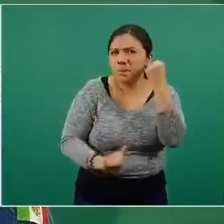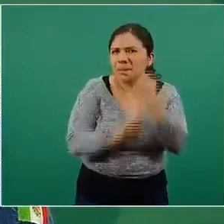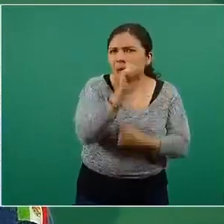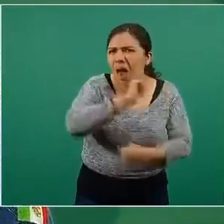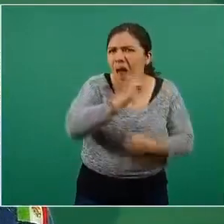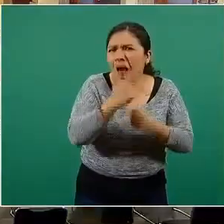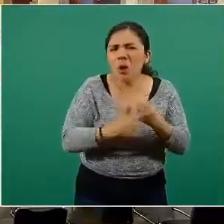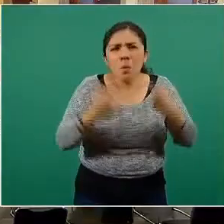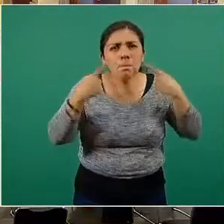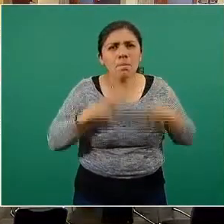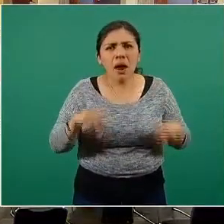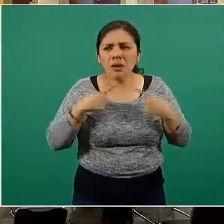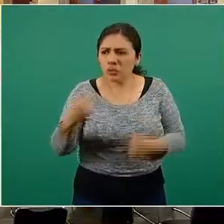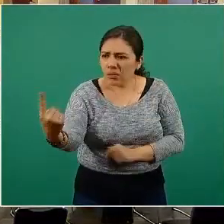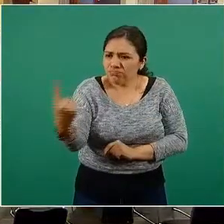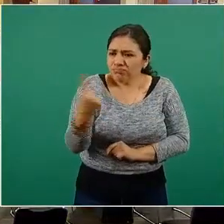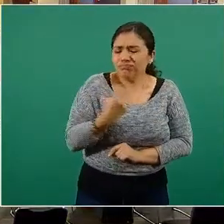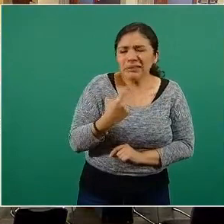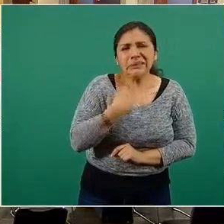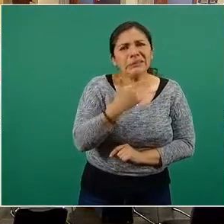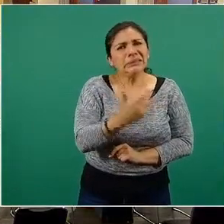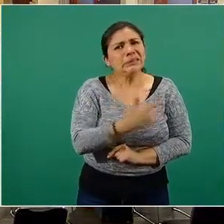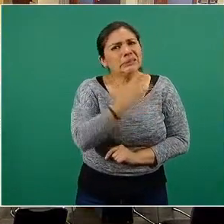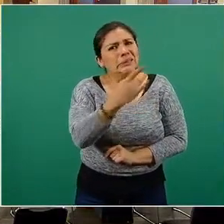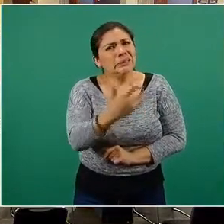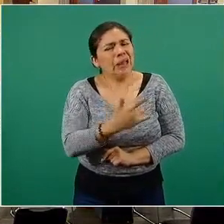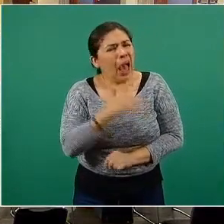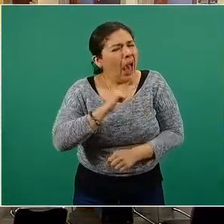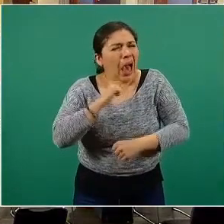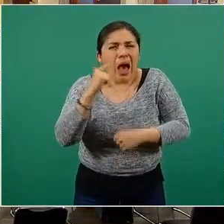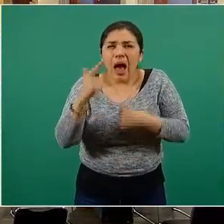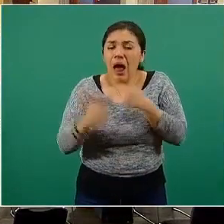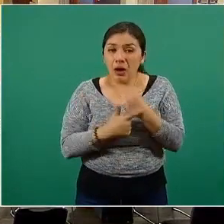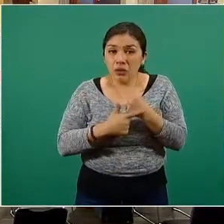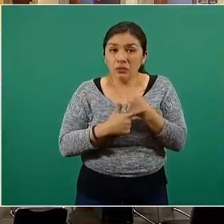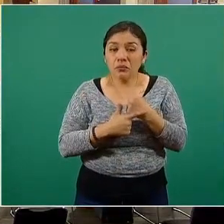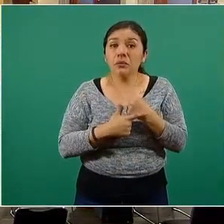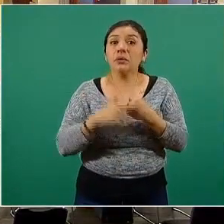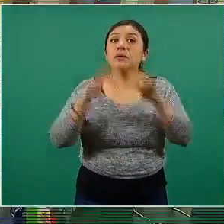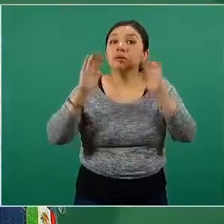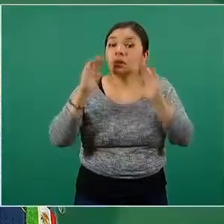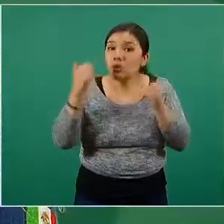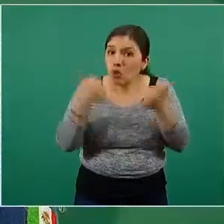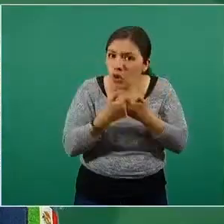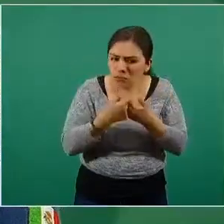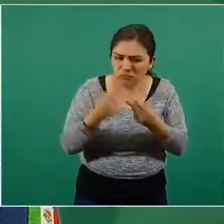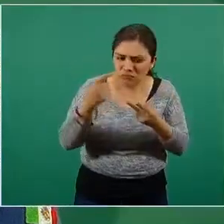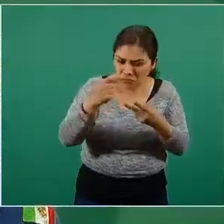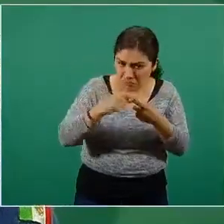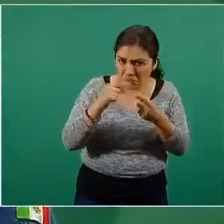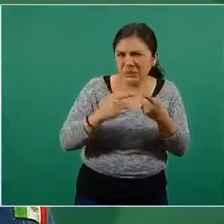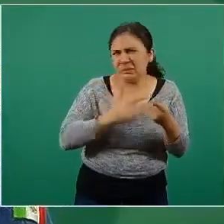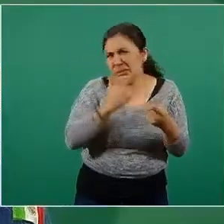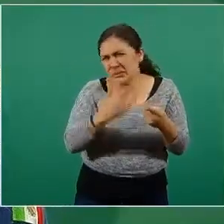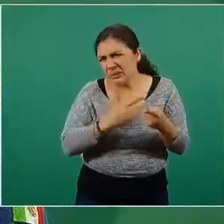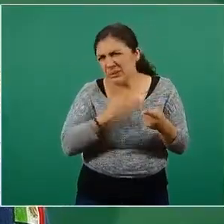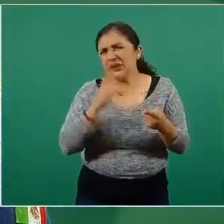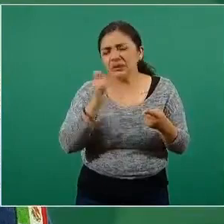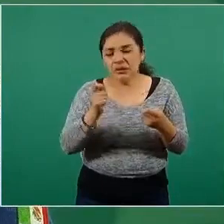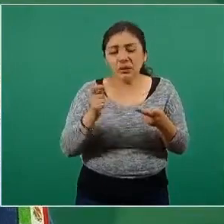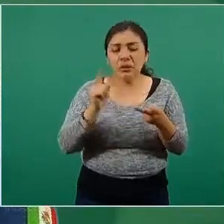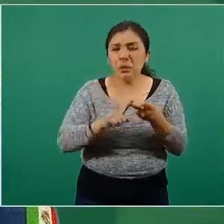cualquier persona que mencione signos o síntomas y que aunado a esto, o específicamente que